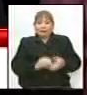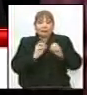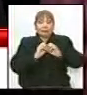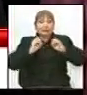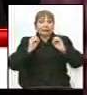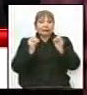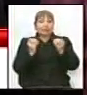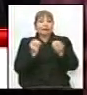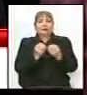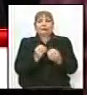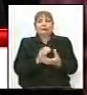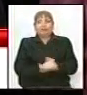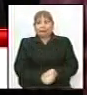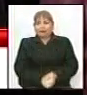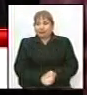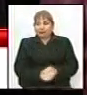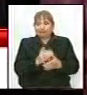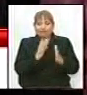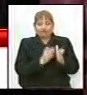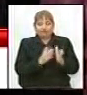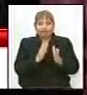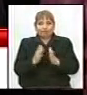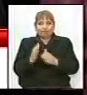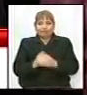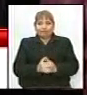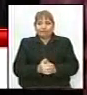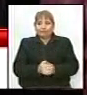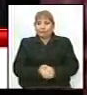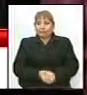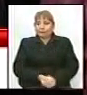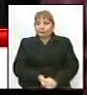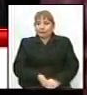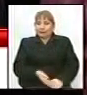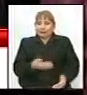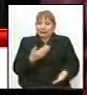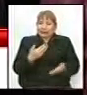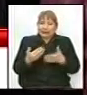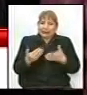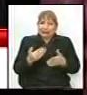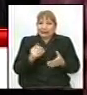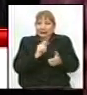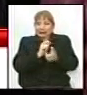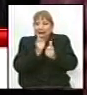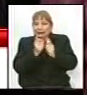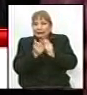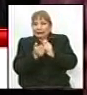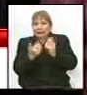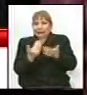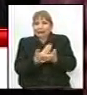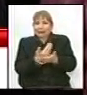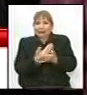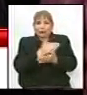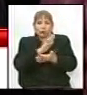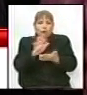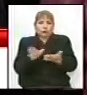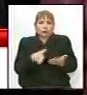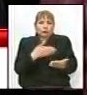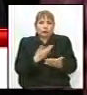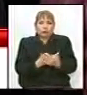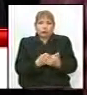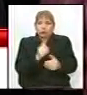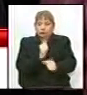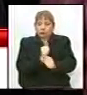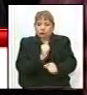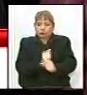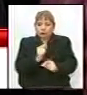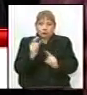organizado el proceso y casi he renovado la totalidad de funcionarios de